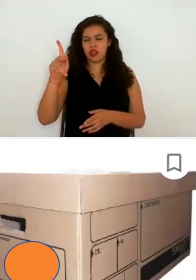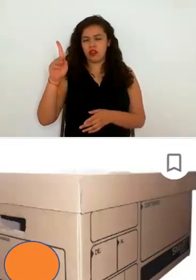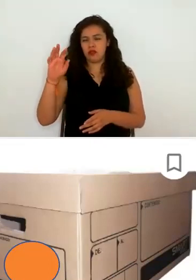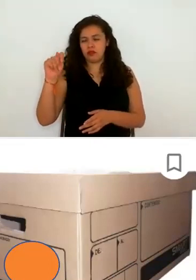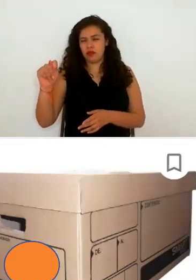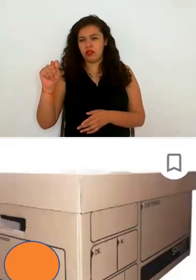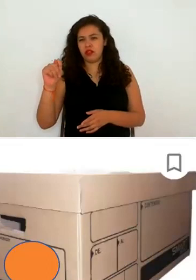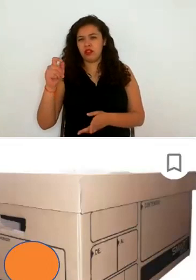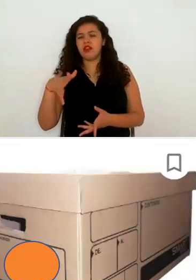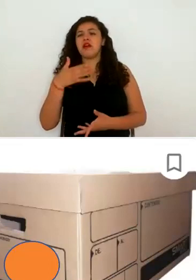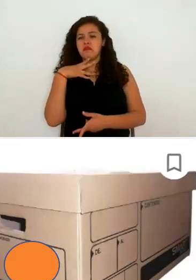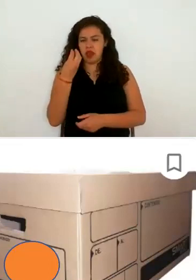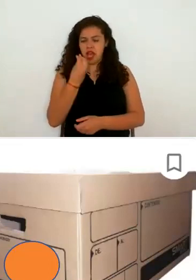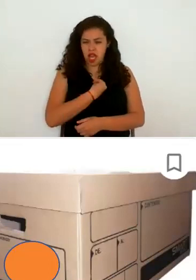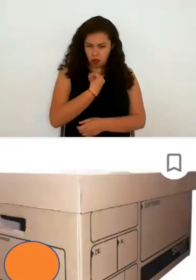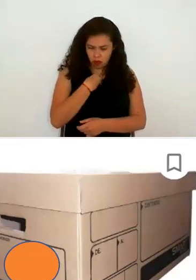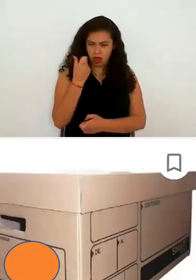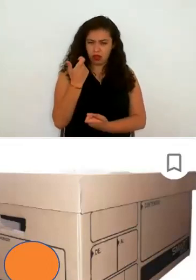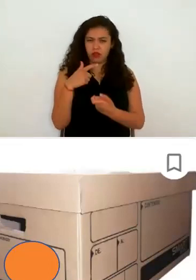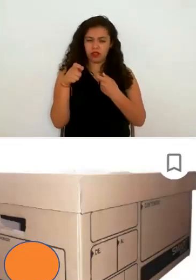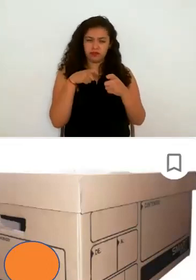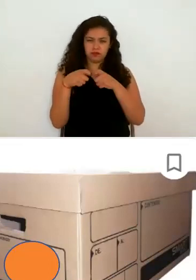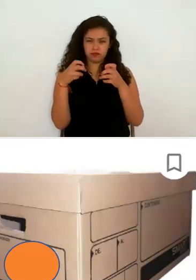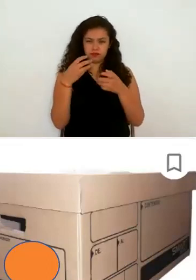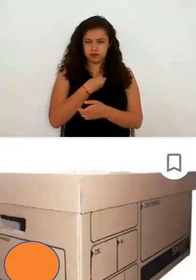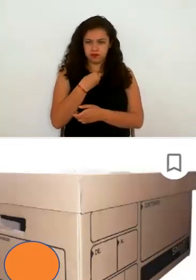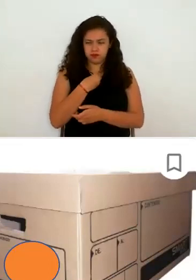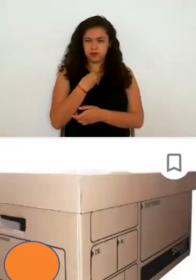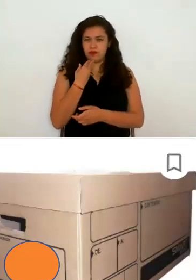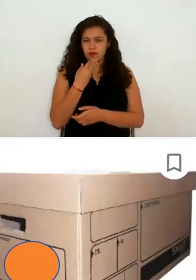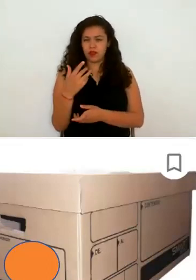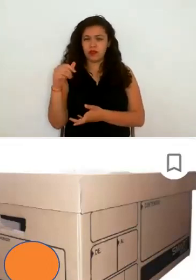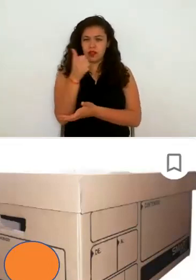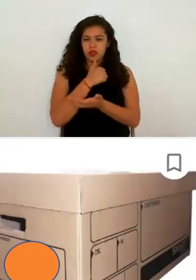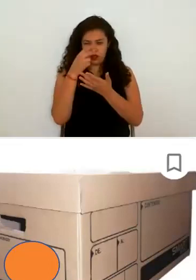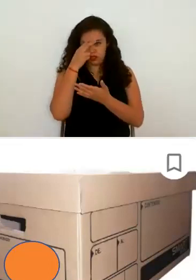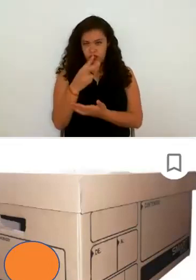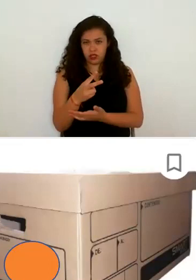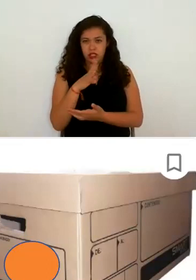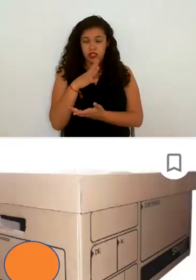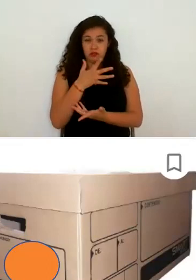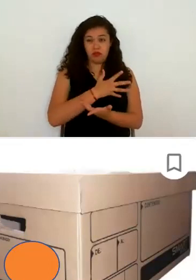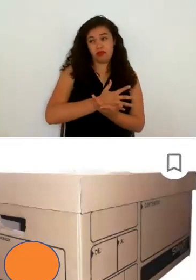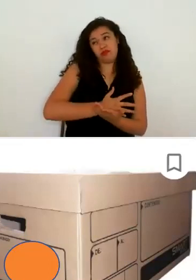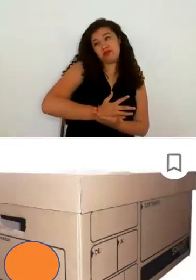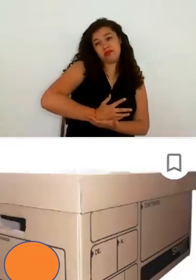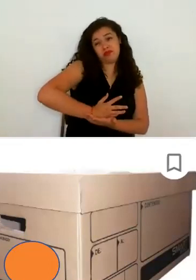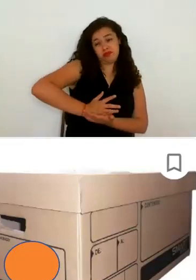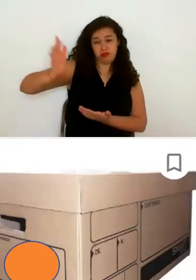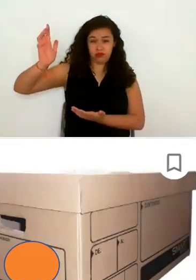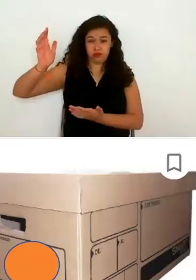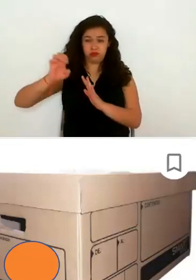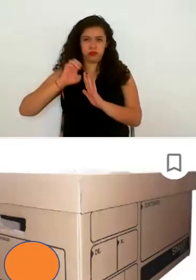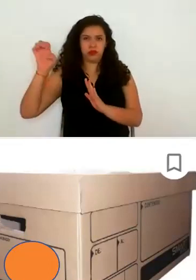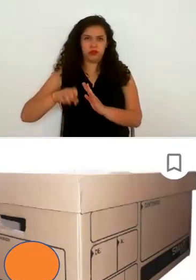son plastificadas, de acuerdo a la zona donde se encuentren, pero bueno, Ciudad de México no tiene un clima tan extremo como si fuera, no